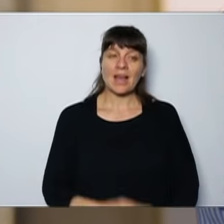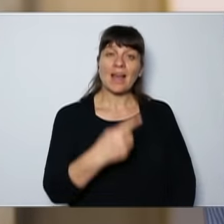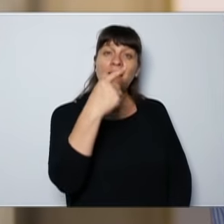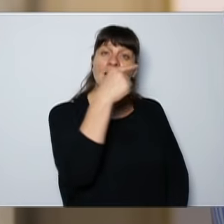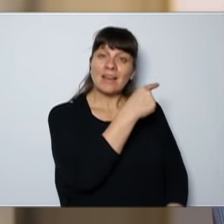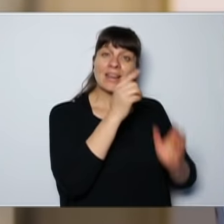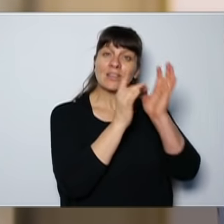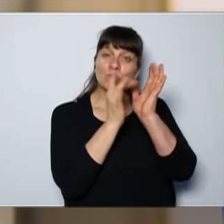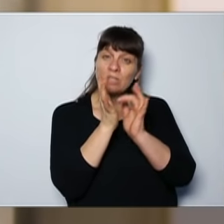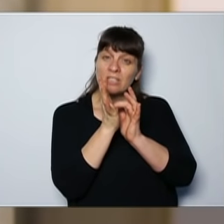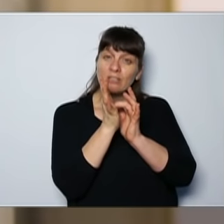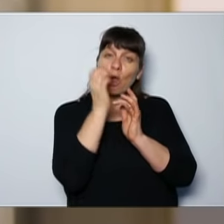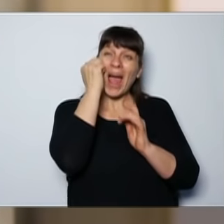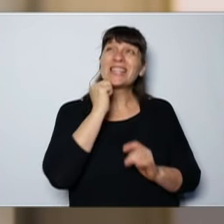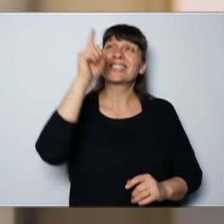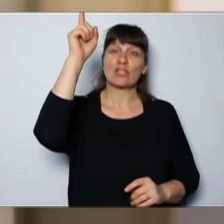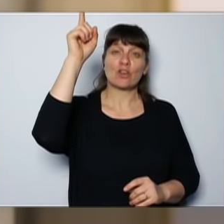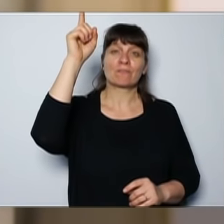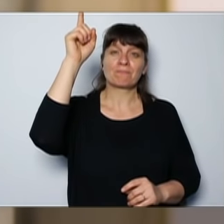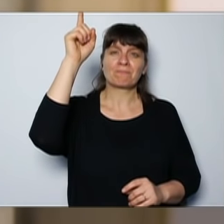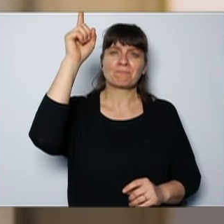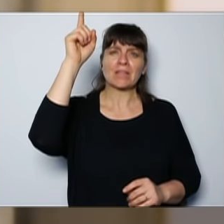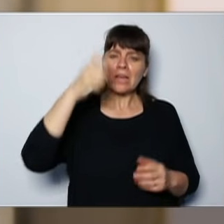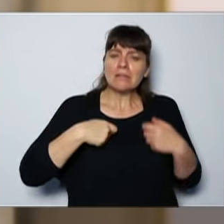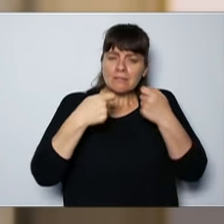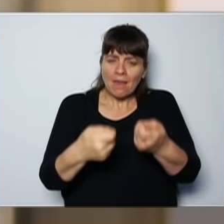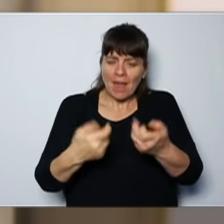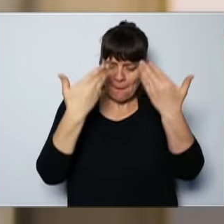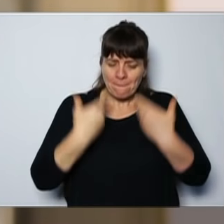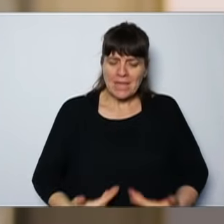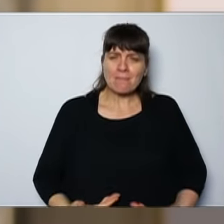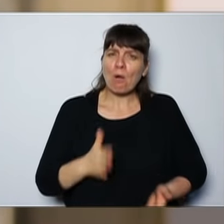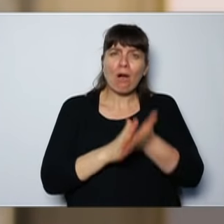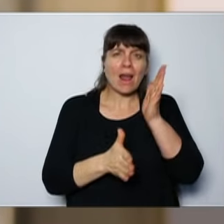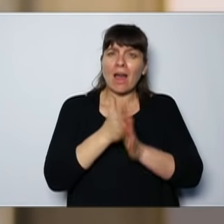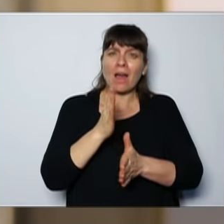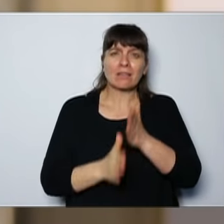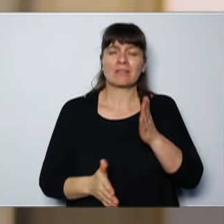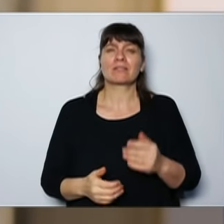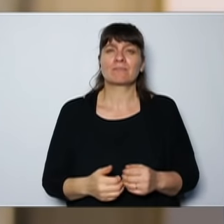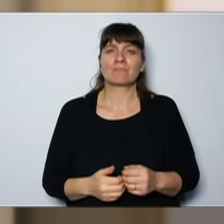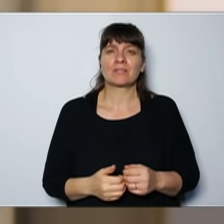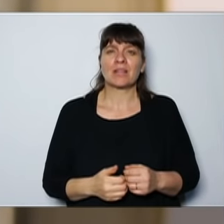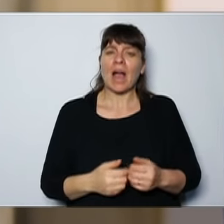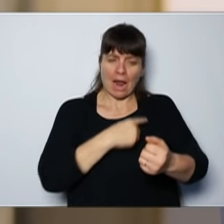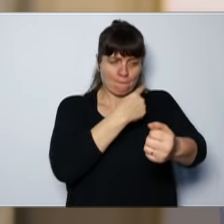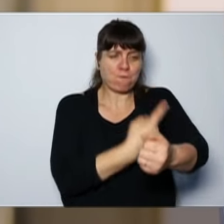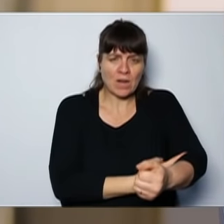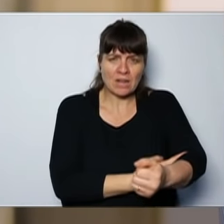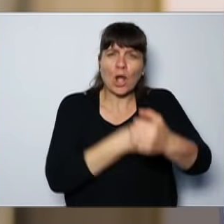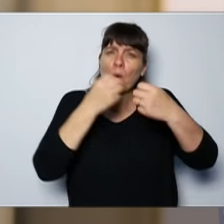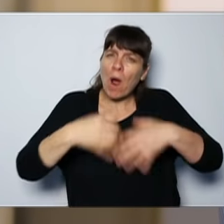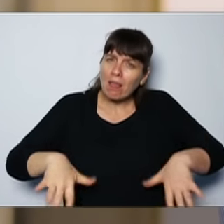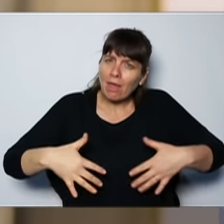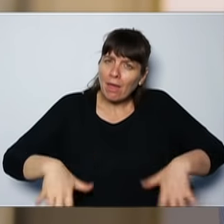sanarme. Este es Jesucristo el Señor, que se da a sí mismo gratuitamente, tanto al fuerte